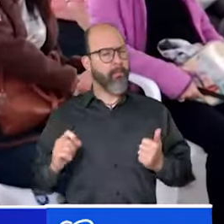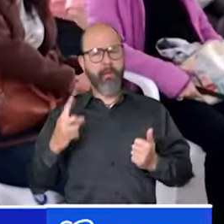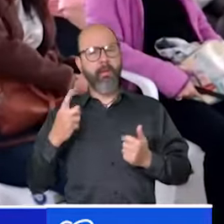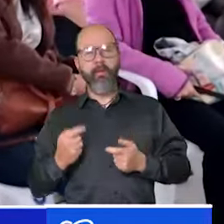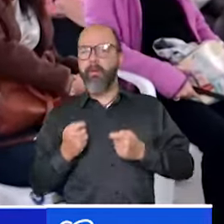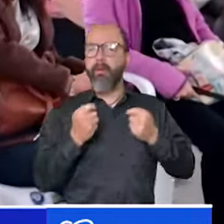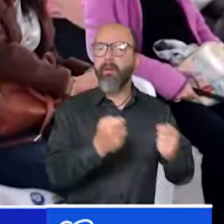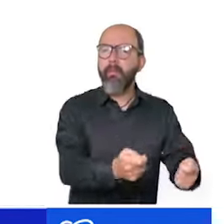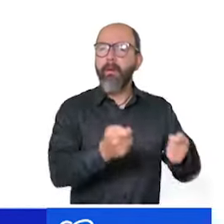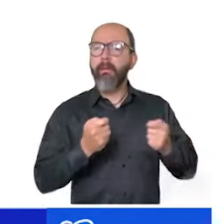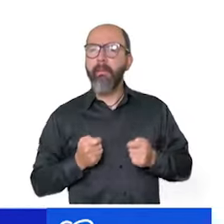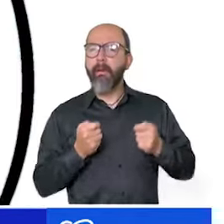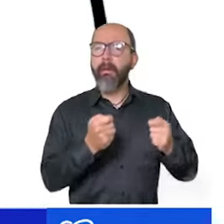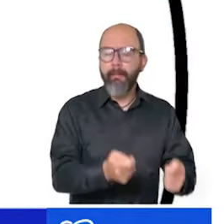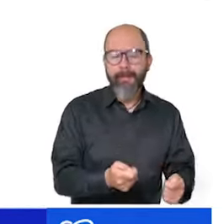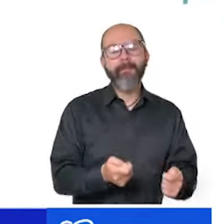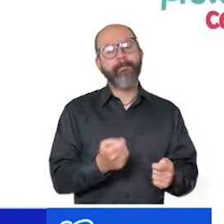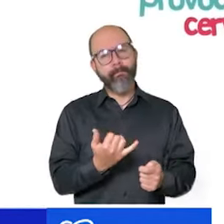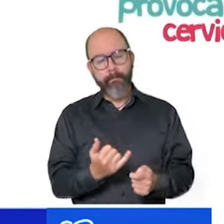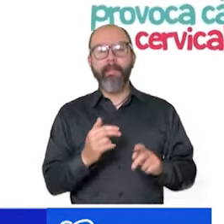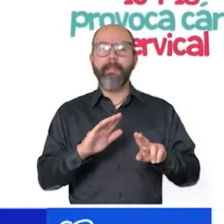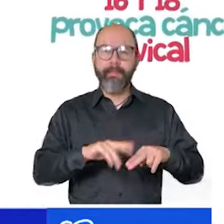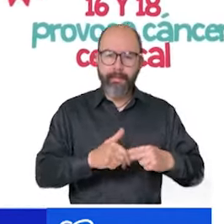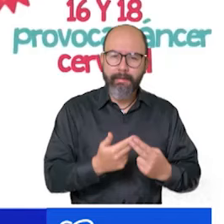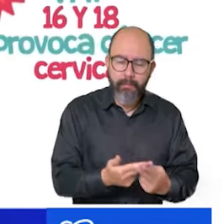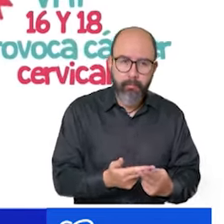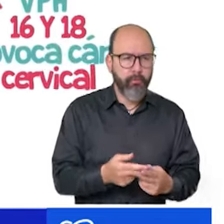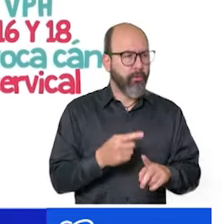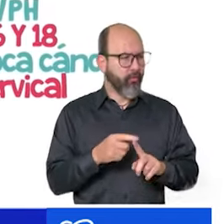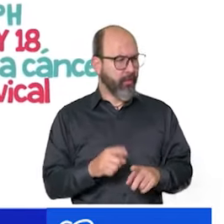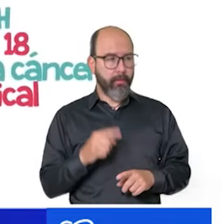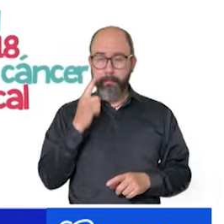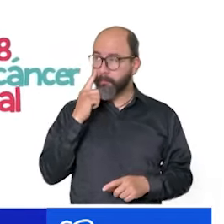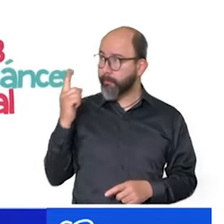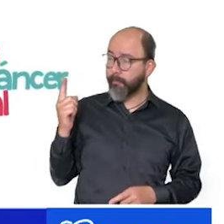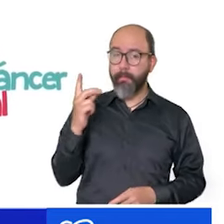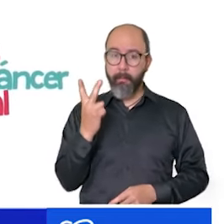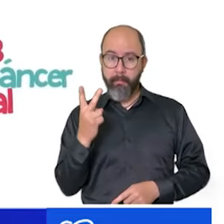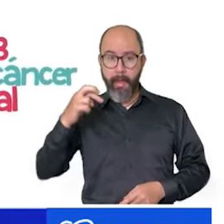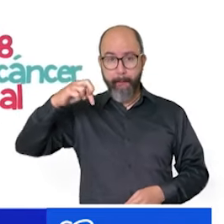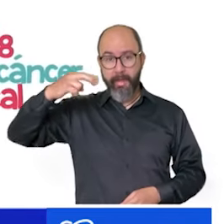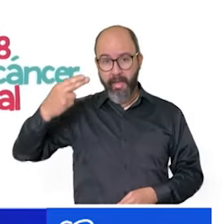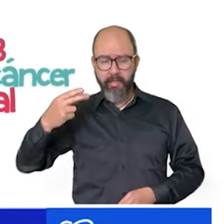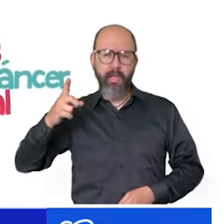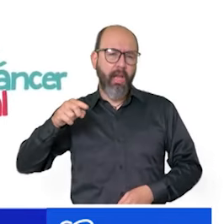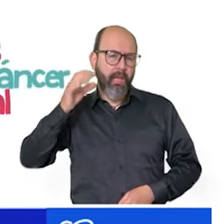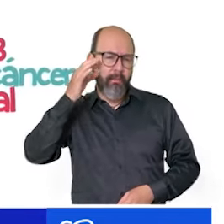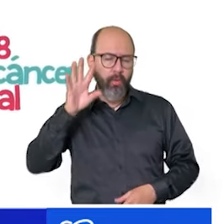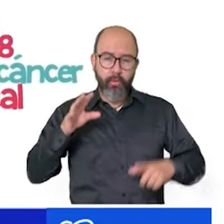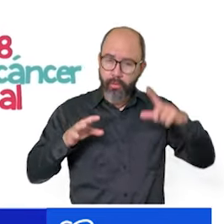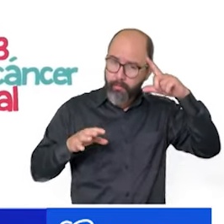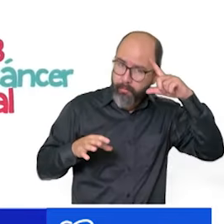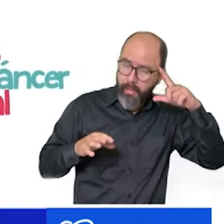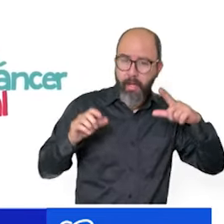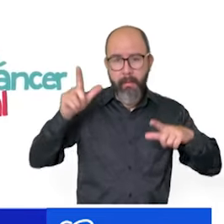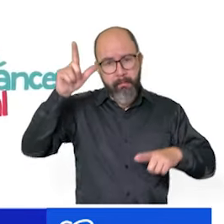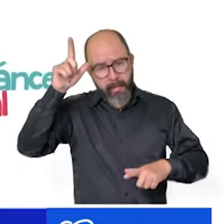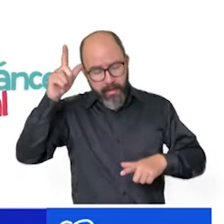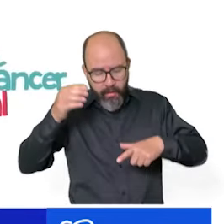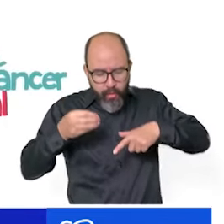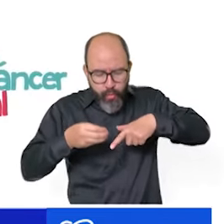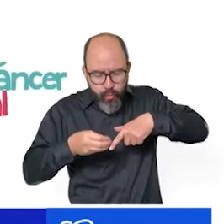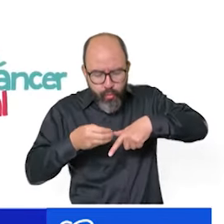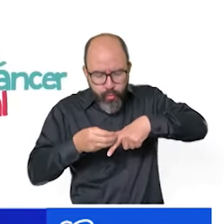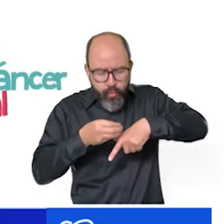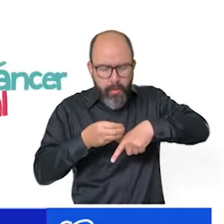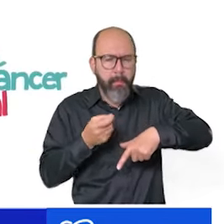través del contacto sexual existen muchos tipos de bph algunos de los cuales pueden causar verrugas genitales y otros pueden llevar al desarrollo de